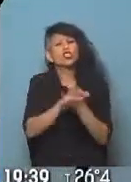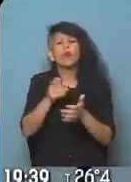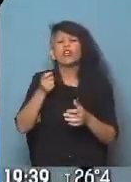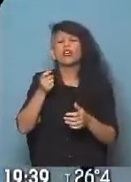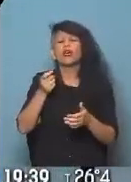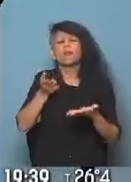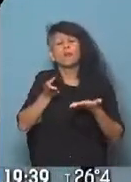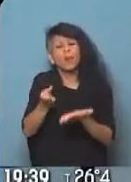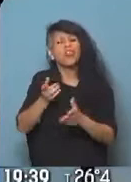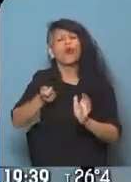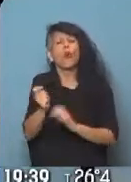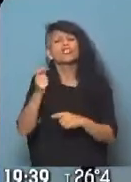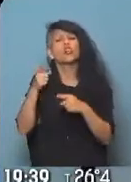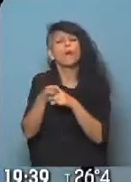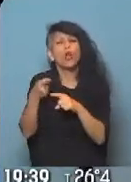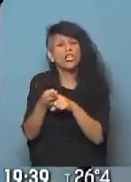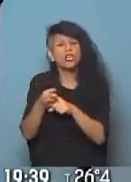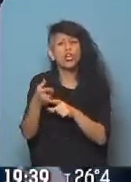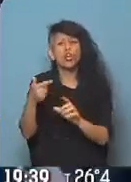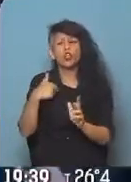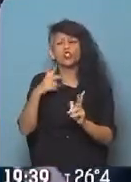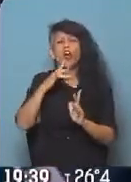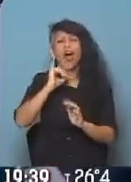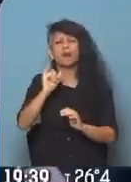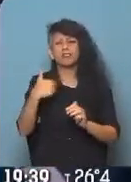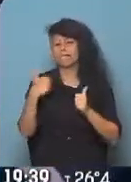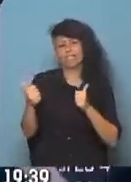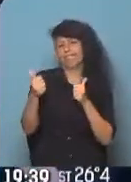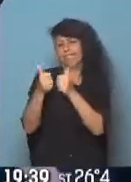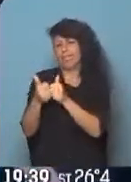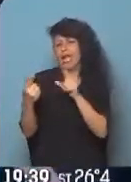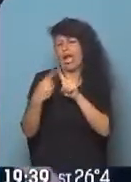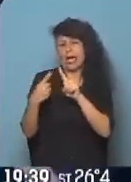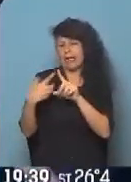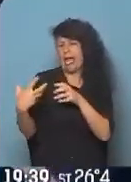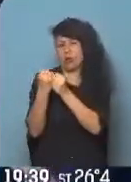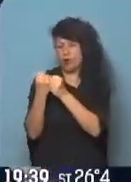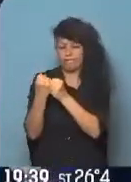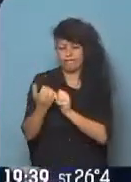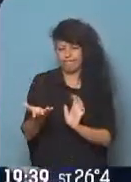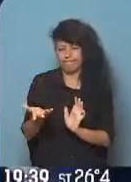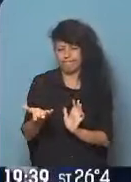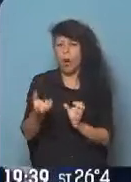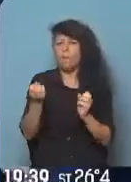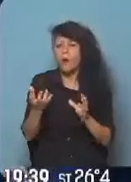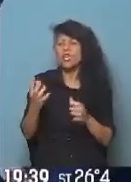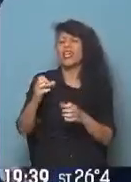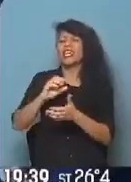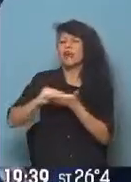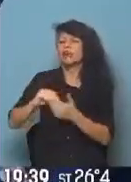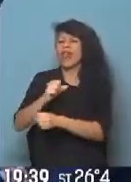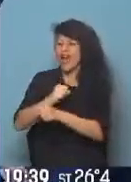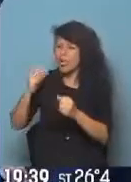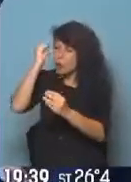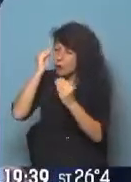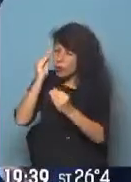juicio político no lo iba a acompañar sobre todo porque creo que las propias preocupaciones que tiene diputada carrió que son la preocupaciones de